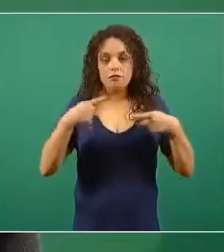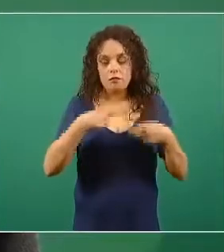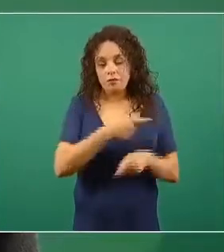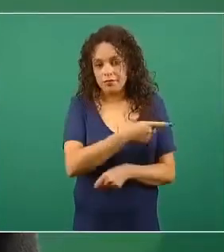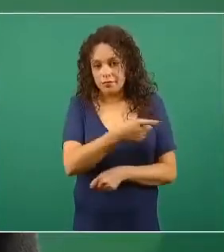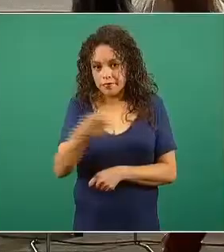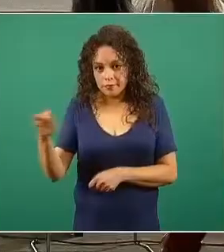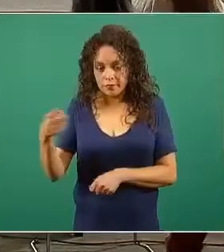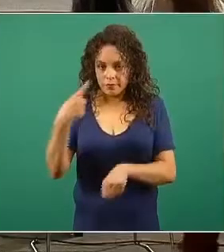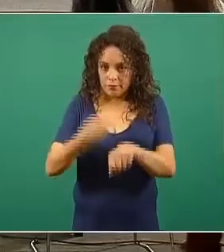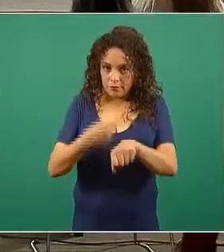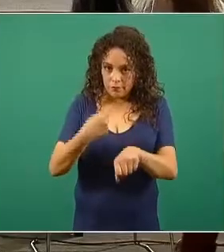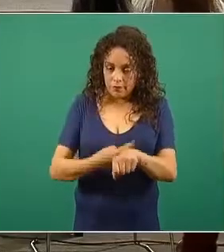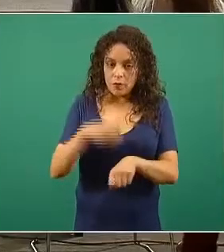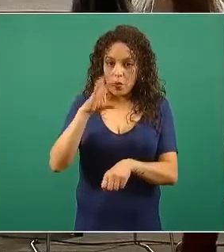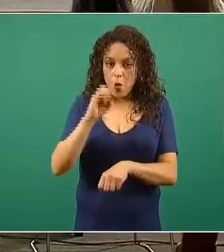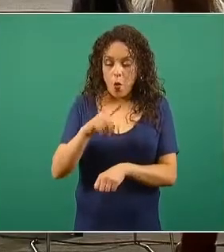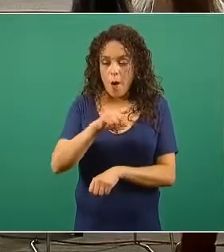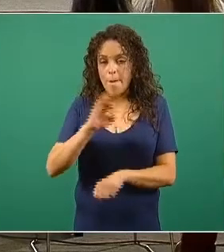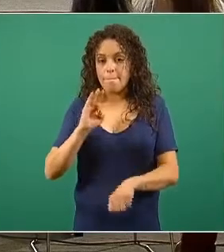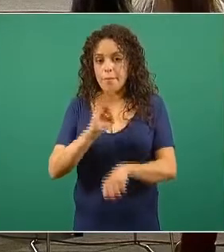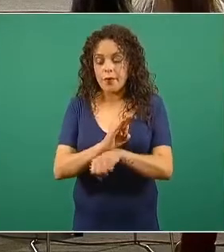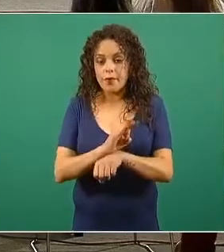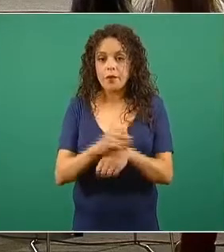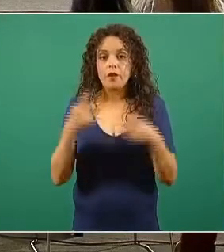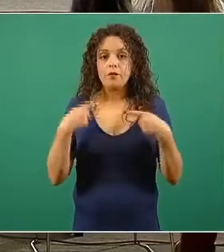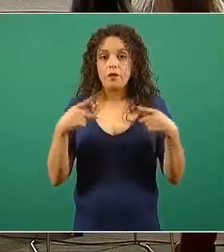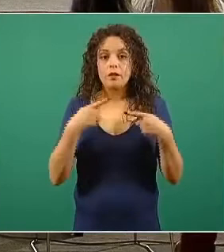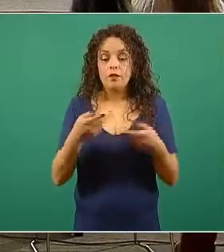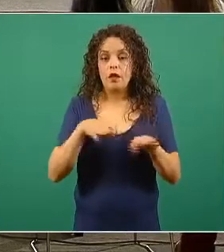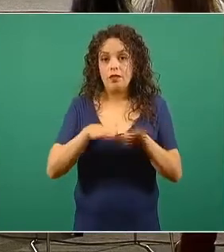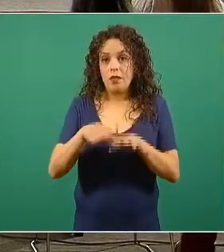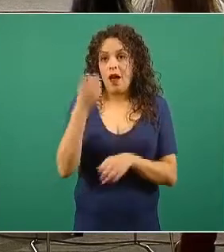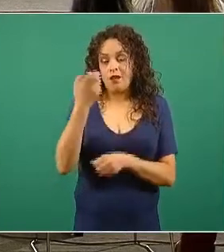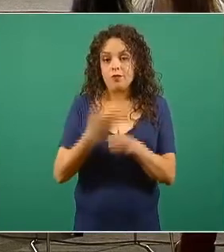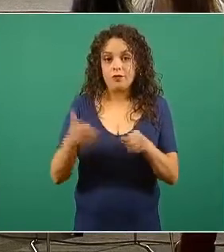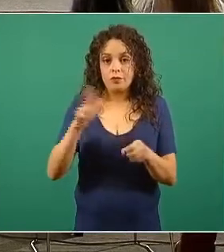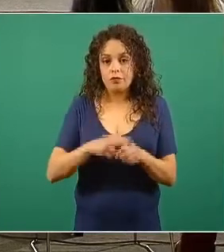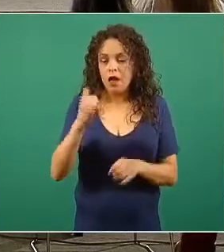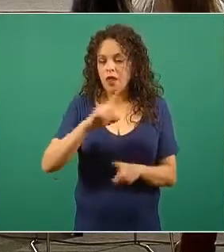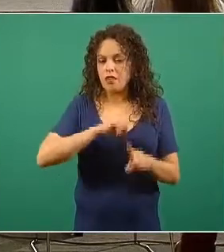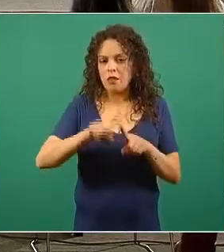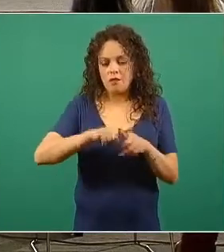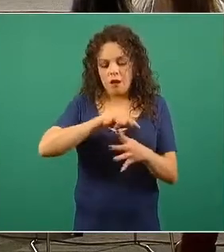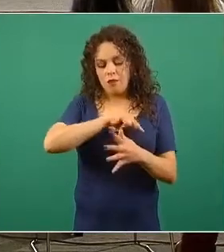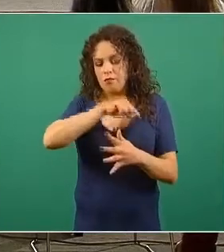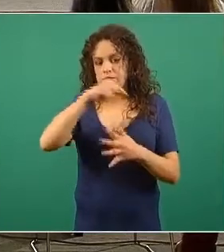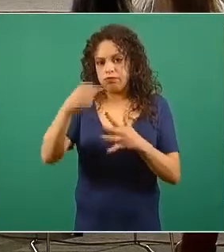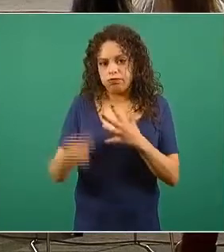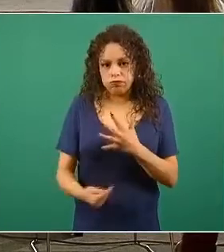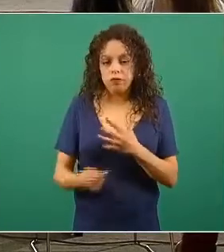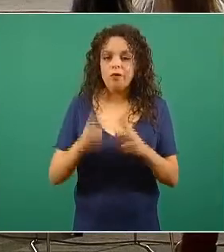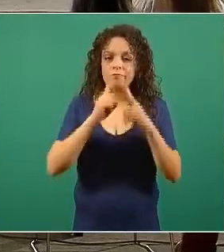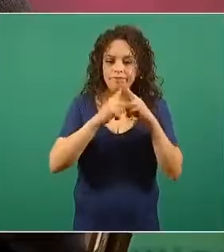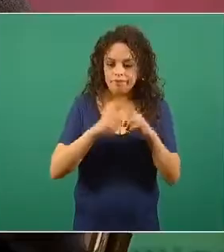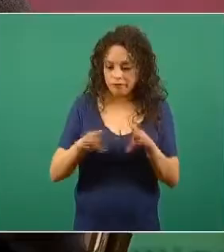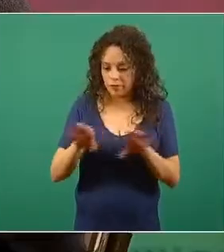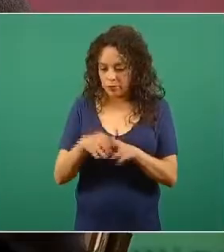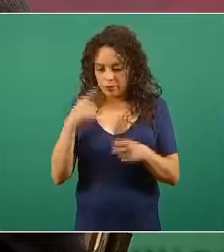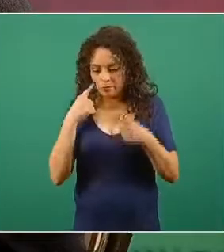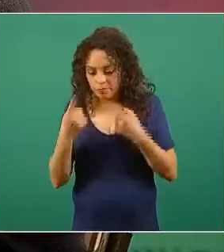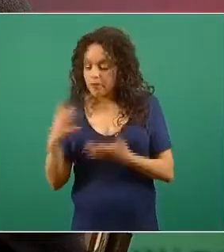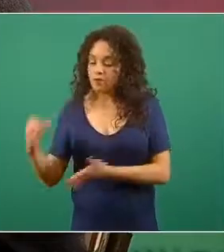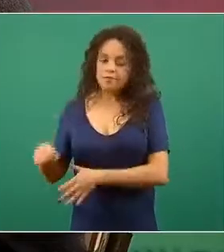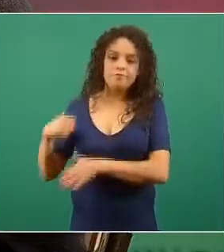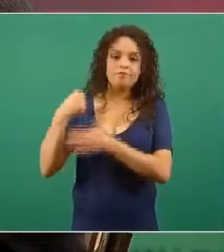protección de las personas que se dedican a esta actividad y toda una serie de medidas financieras también para ver el